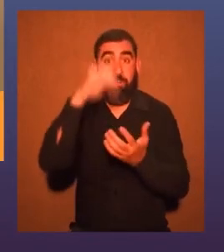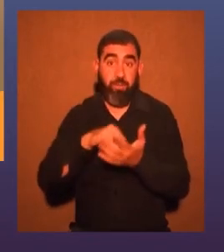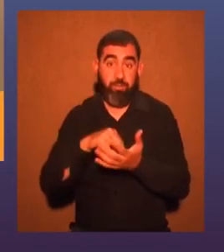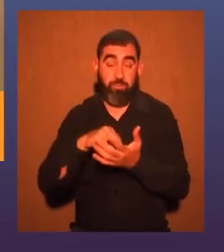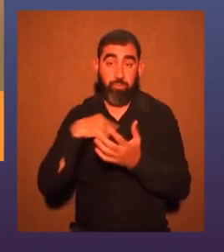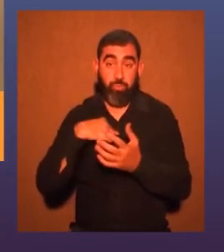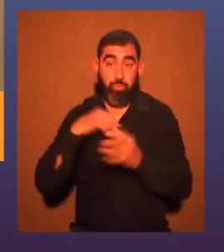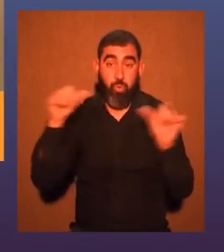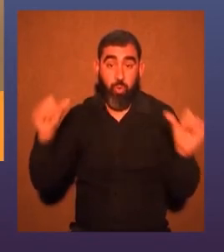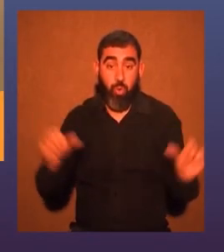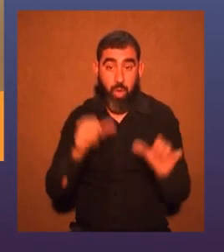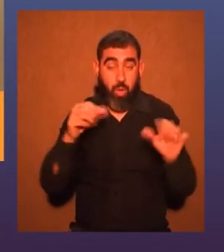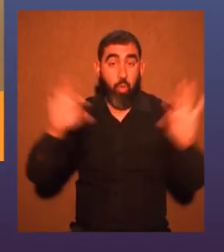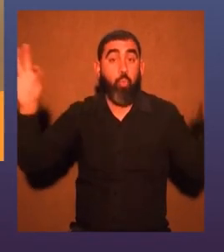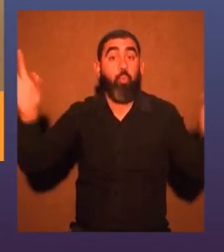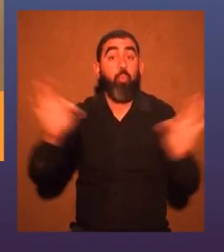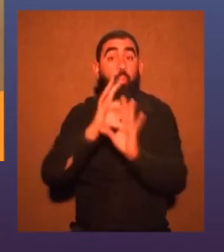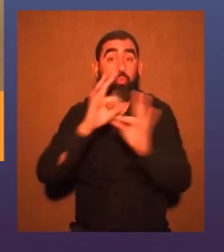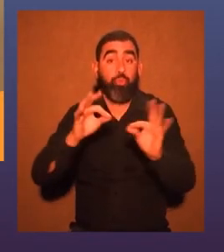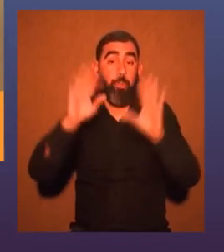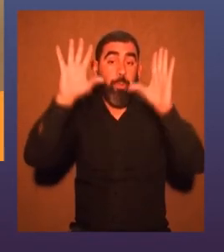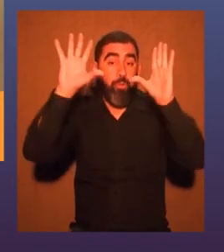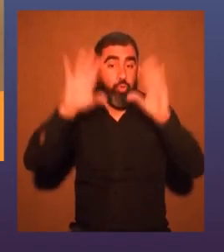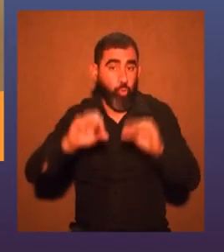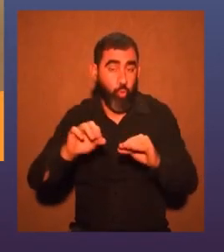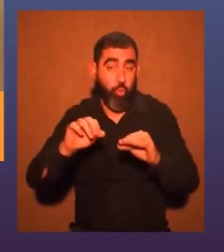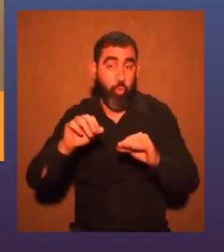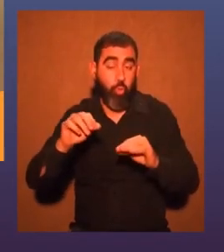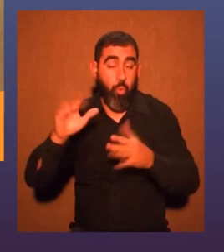como una música original para todo un ballet.